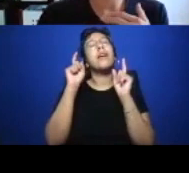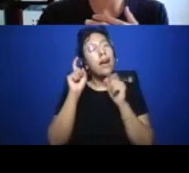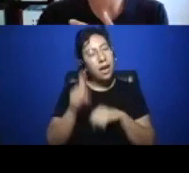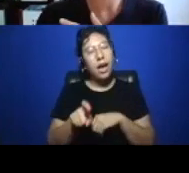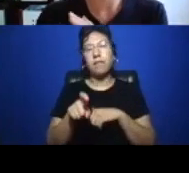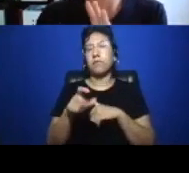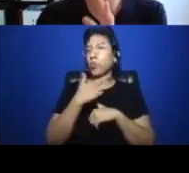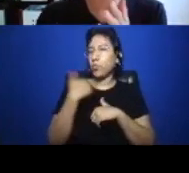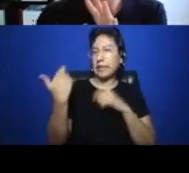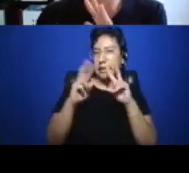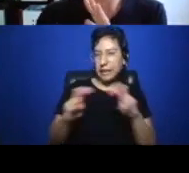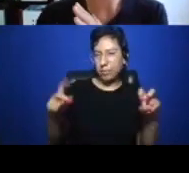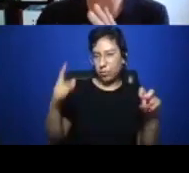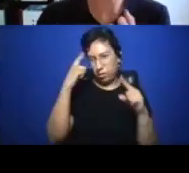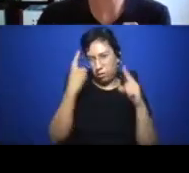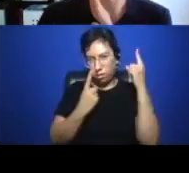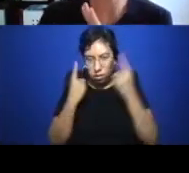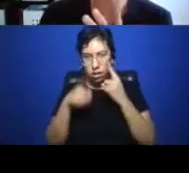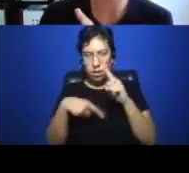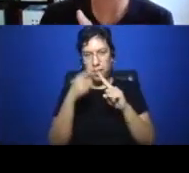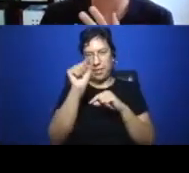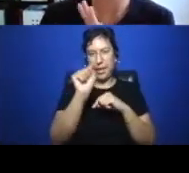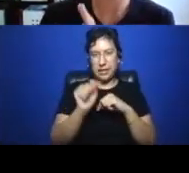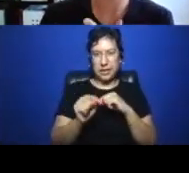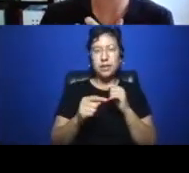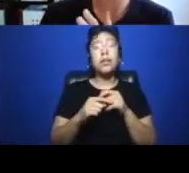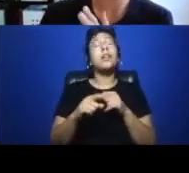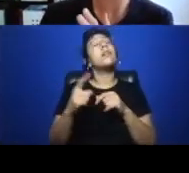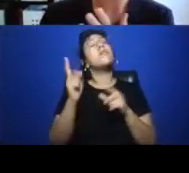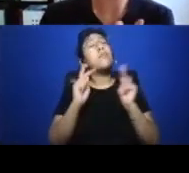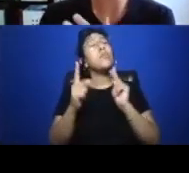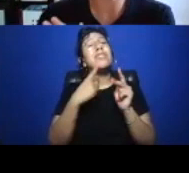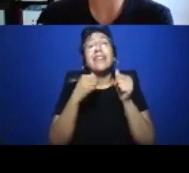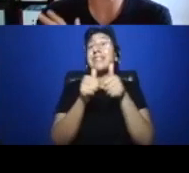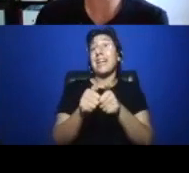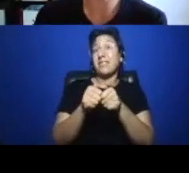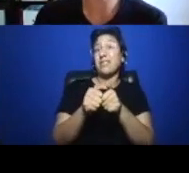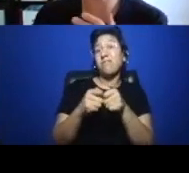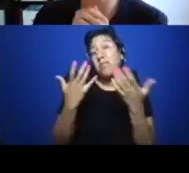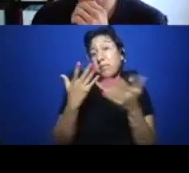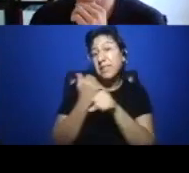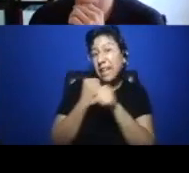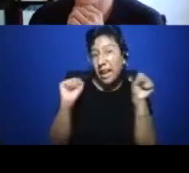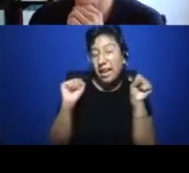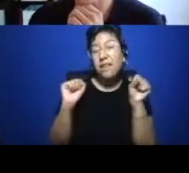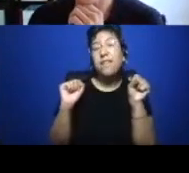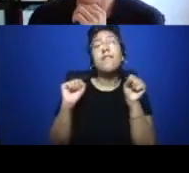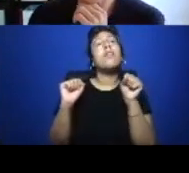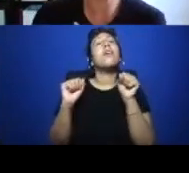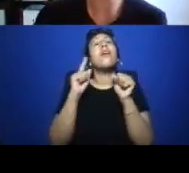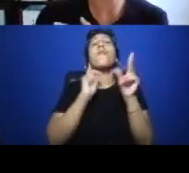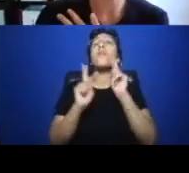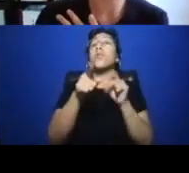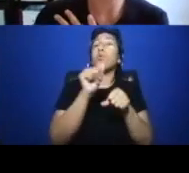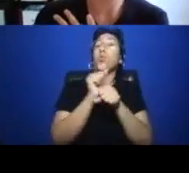tenemos que hacer... En evaluación de riesgo para algunas personas, los mensajes de texto son seguros, pero para algunas personas con las que tú